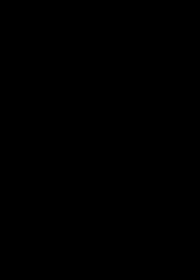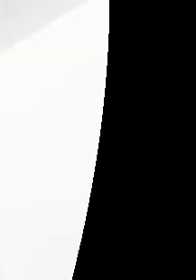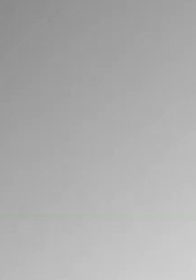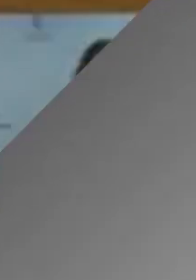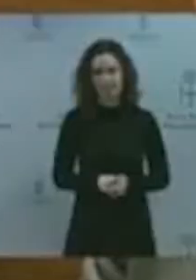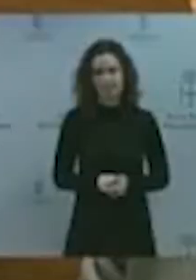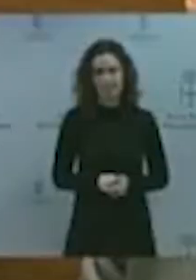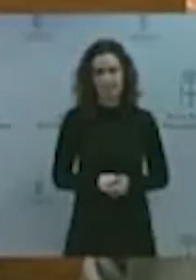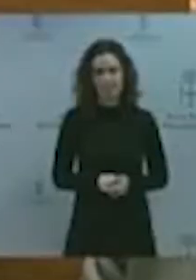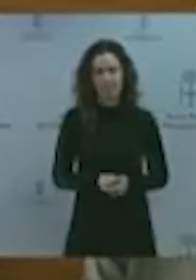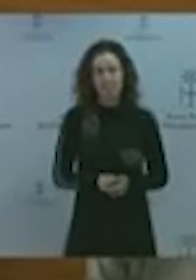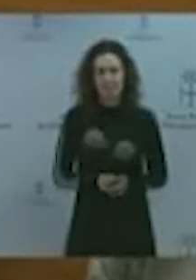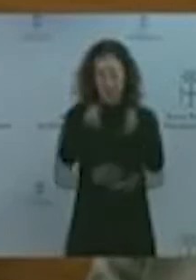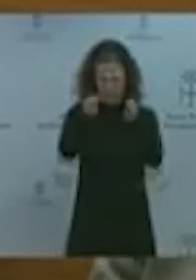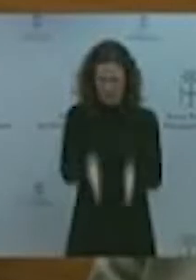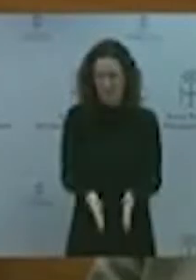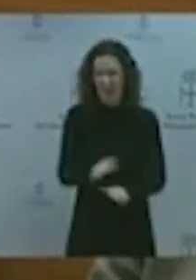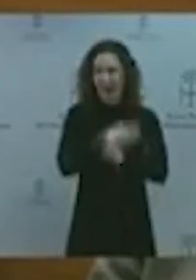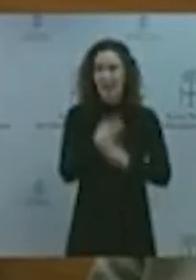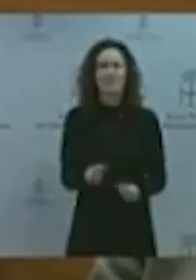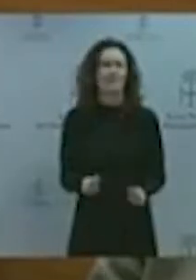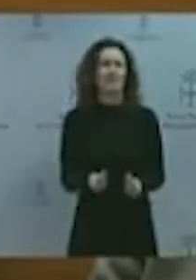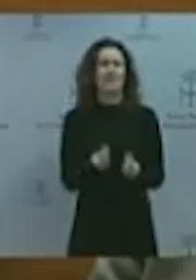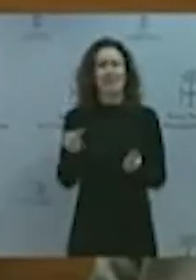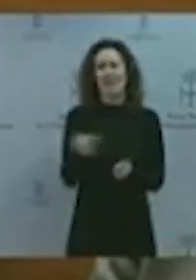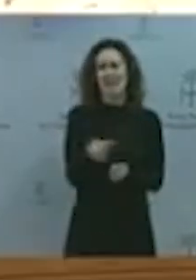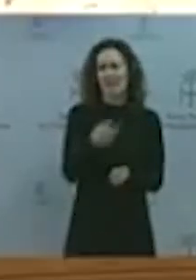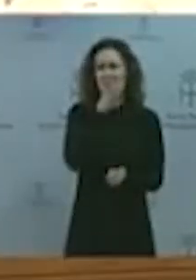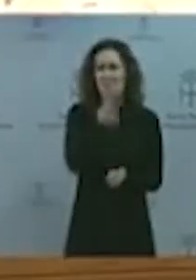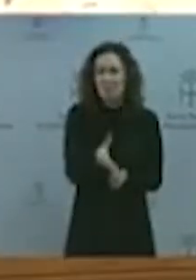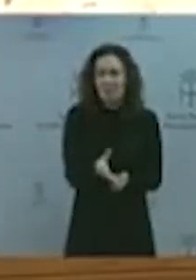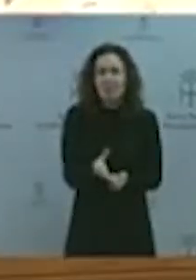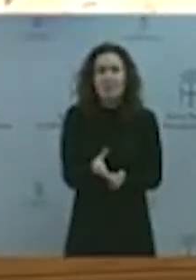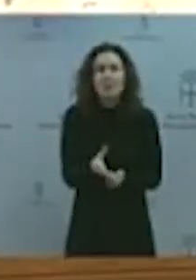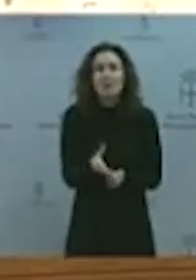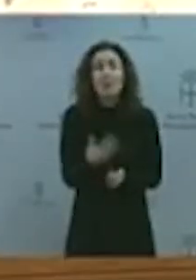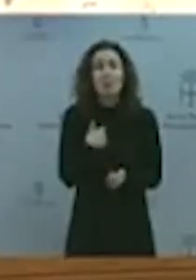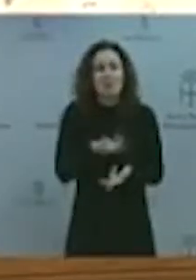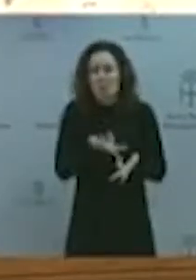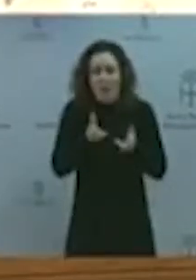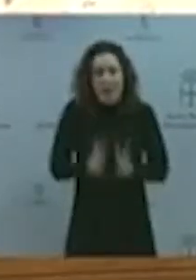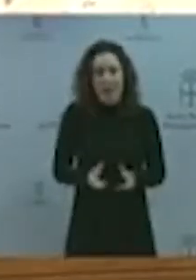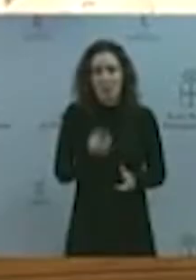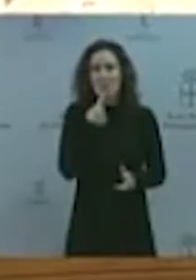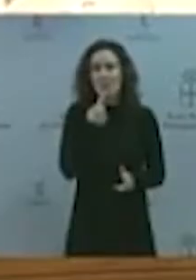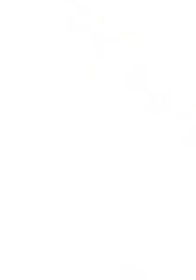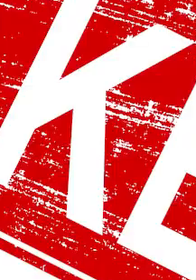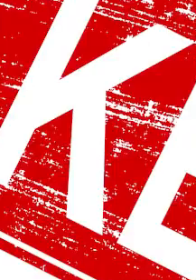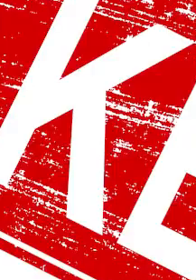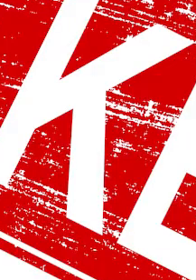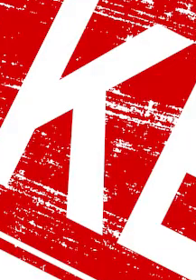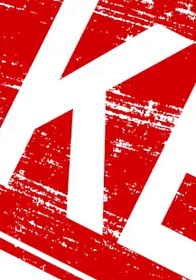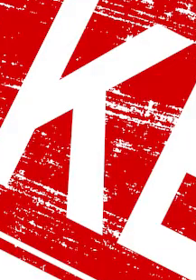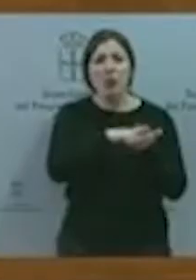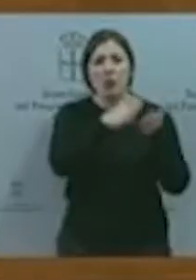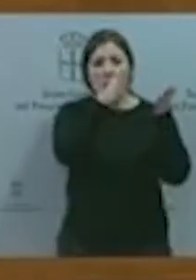Lo digo públicamente, les excluyo del debate. No puedo sentarme con quien niega la existencia de la violencia machista o con quien ataca el principio de igualdad entre